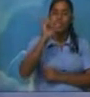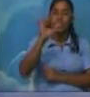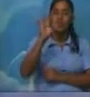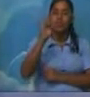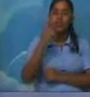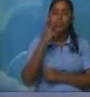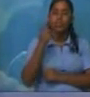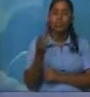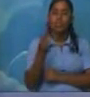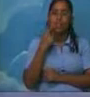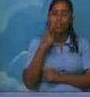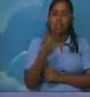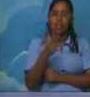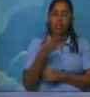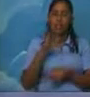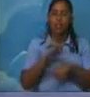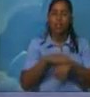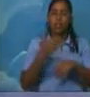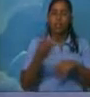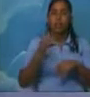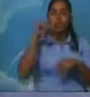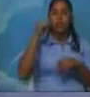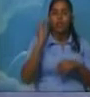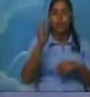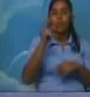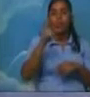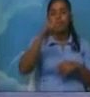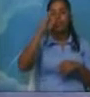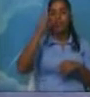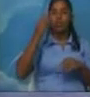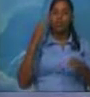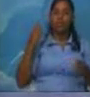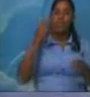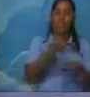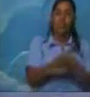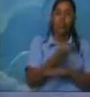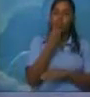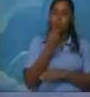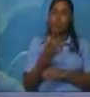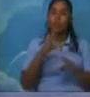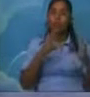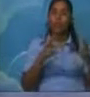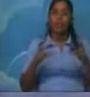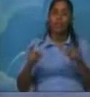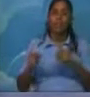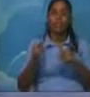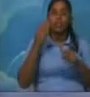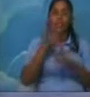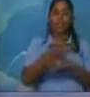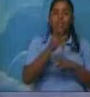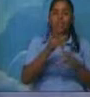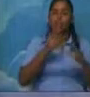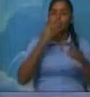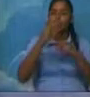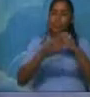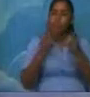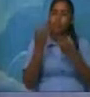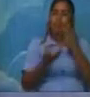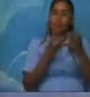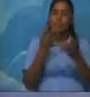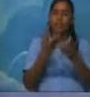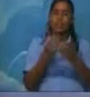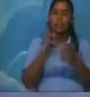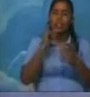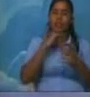que dice porque tu Dios te introduce en buena tierra Tierra de Arroyos de agua de fuentes